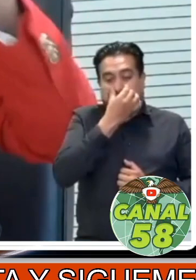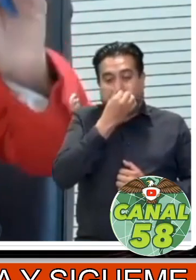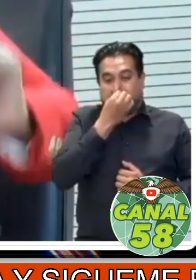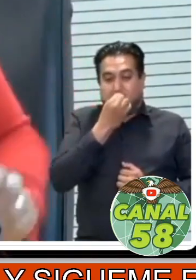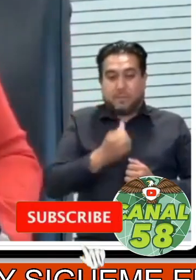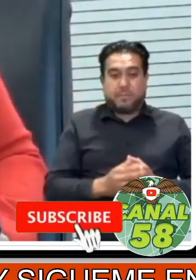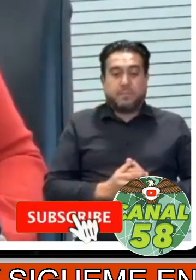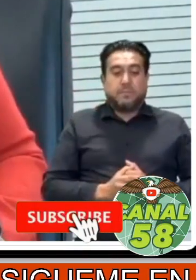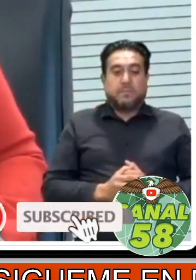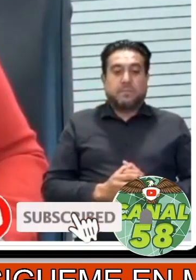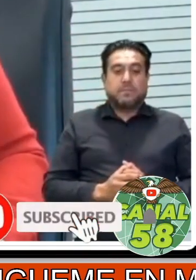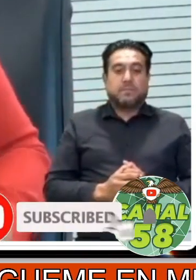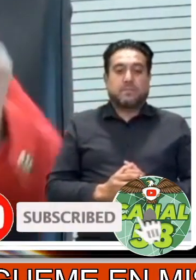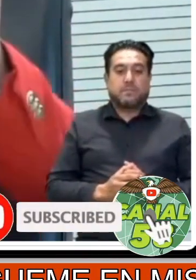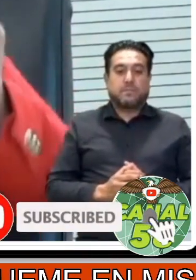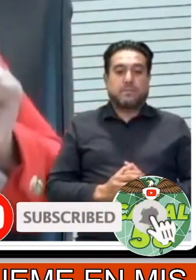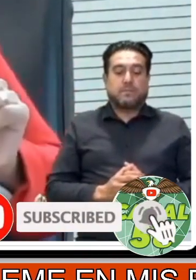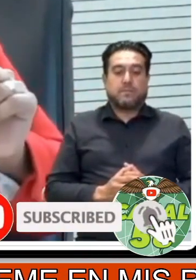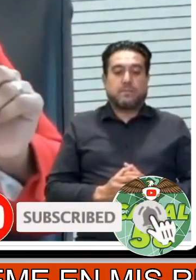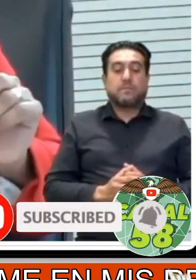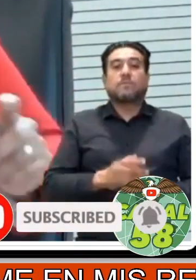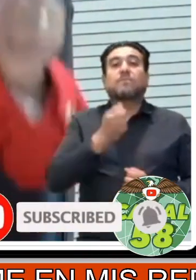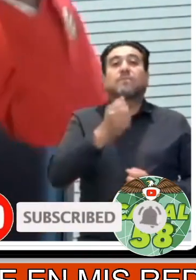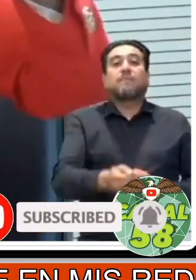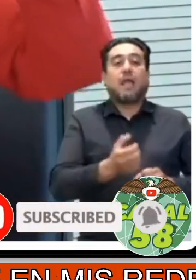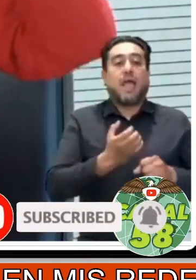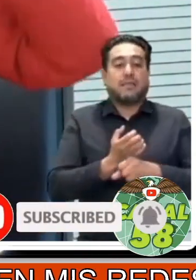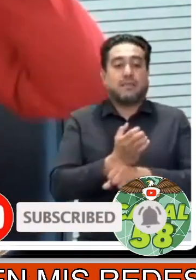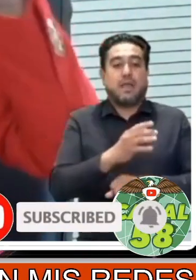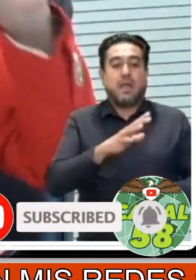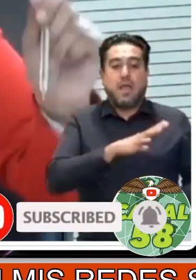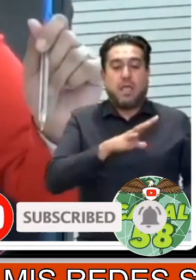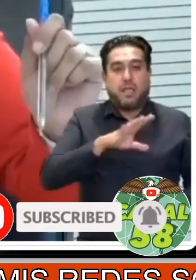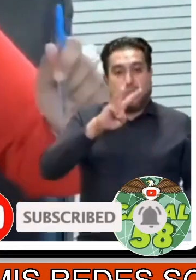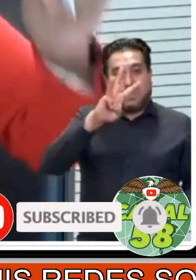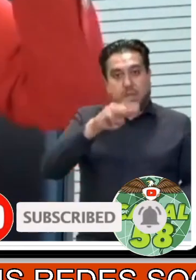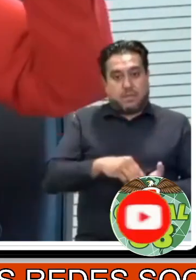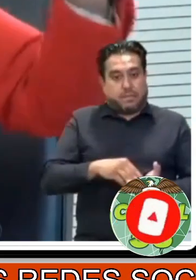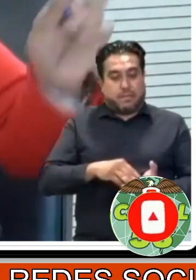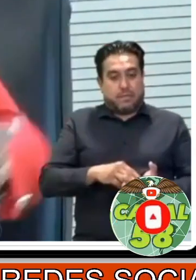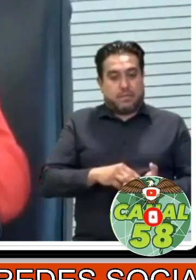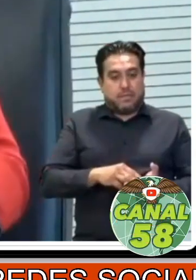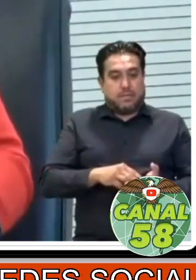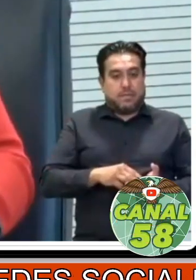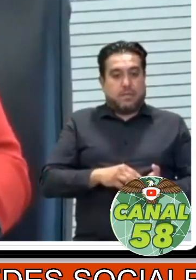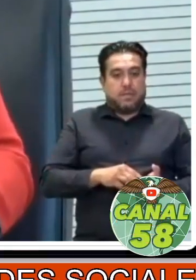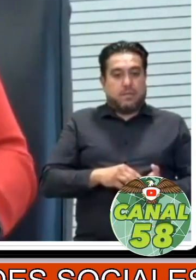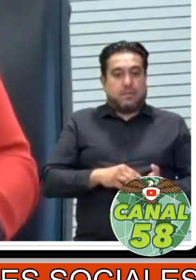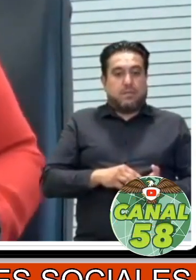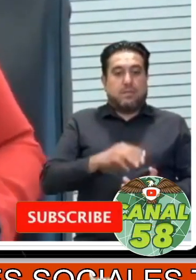4,152 elementos de la policía estatal. Y hay 3,000, espérenme tantito,